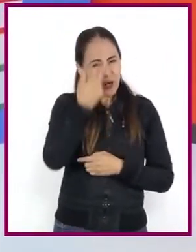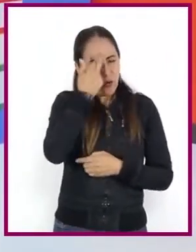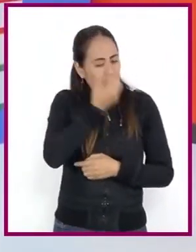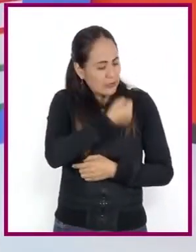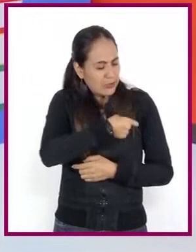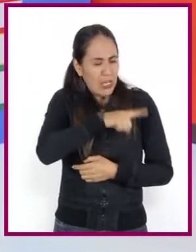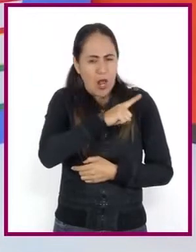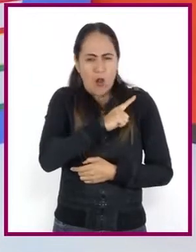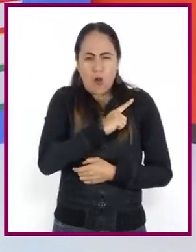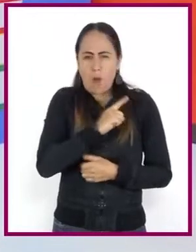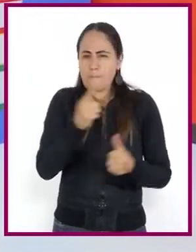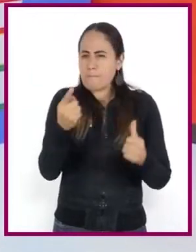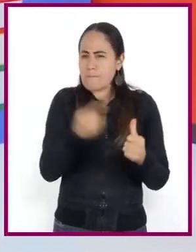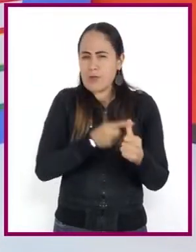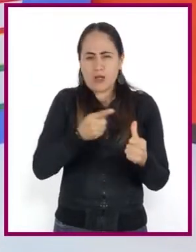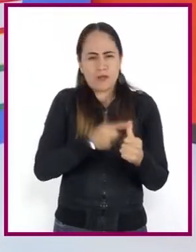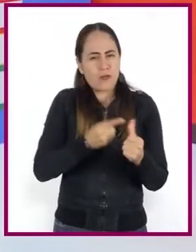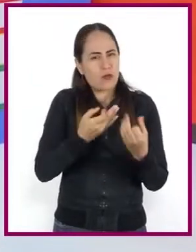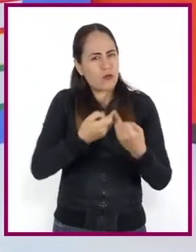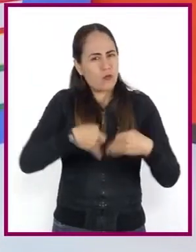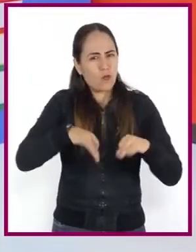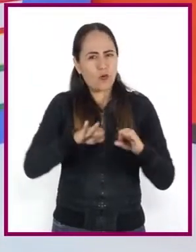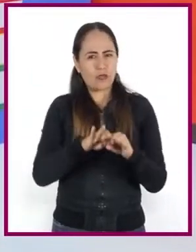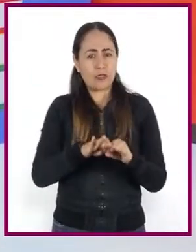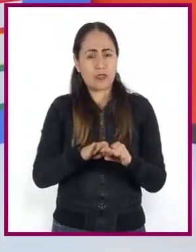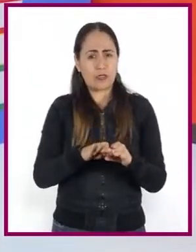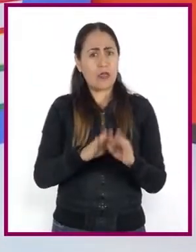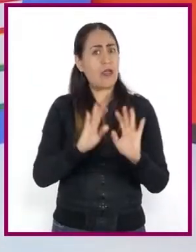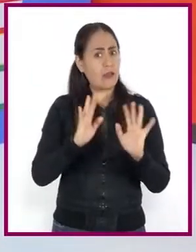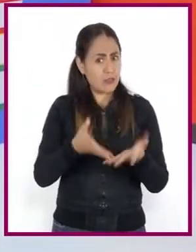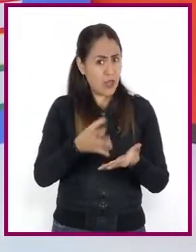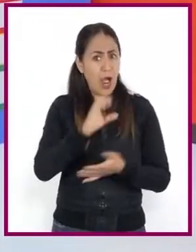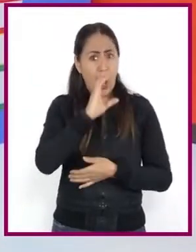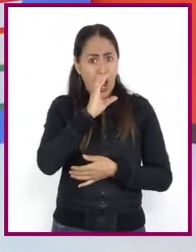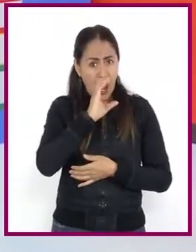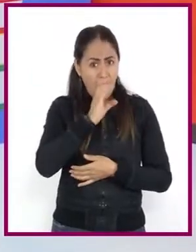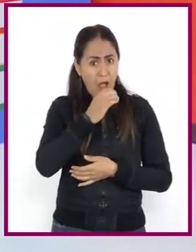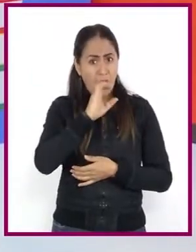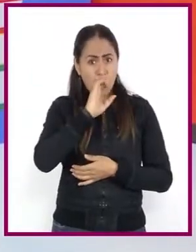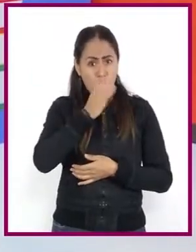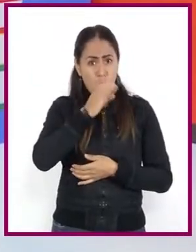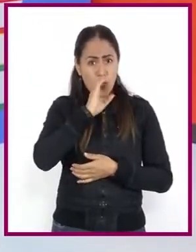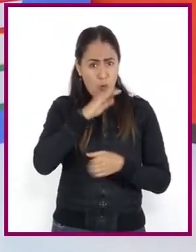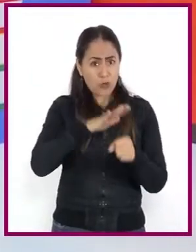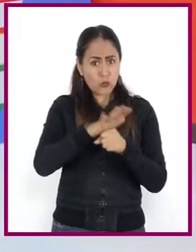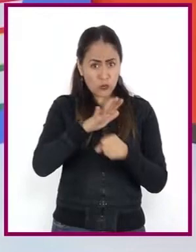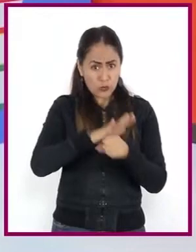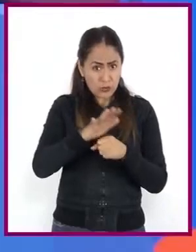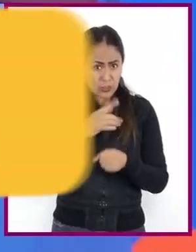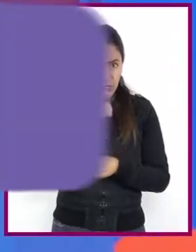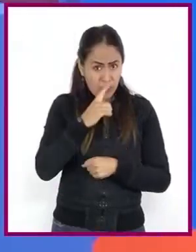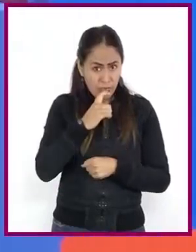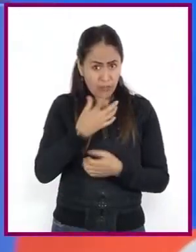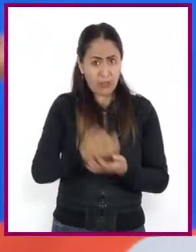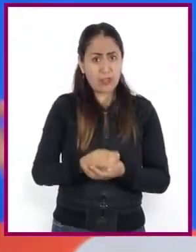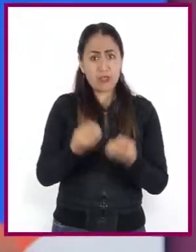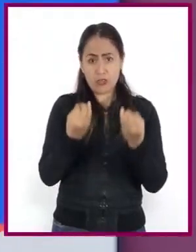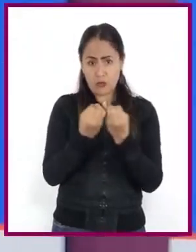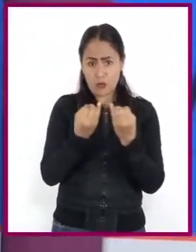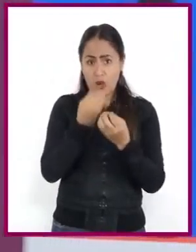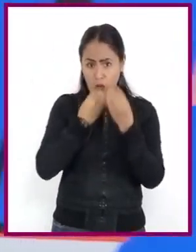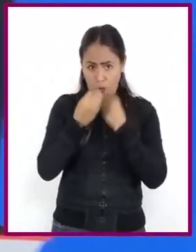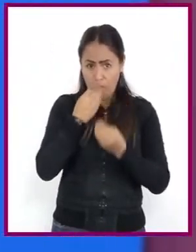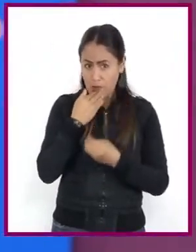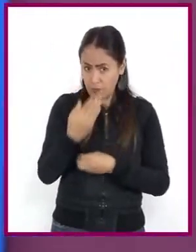primero. Además, ¿han tomado suficiente agua y se han alimentado sanamente? Soy la